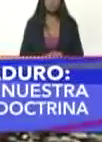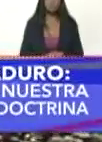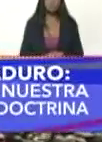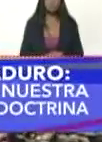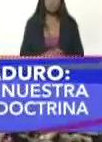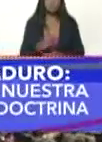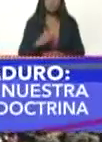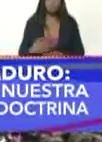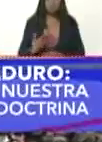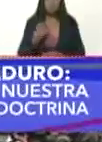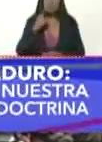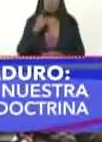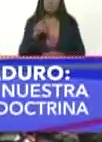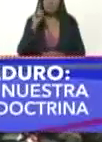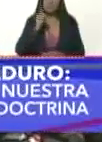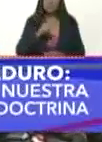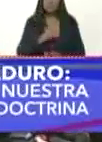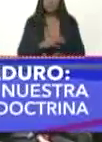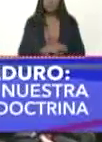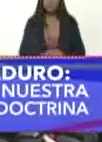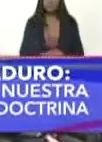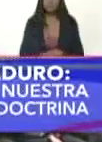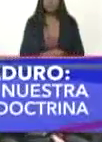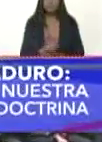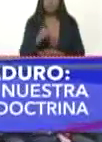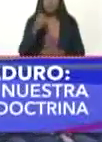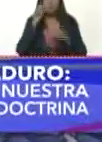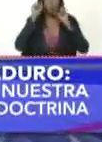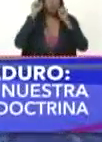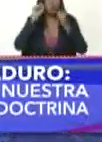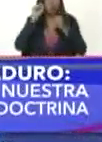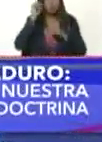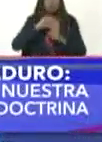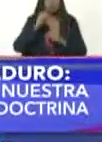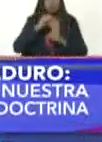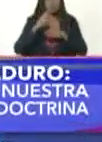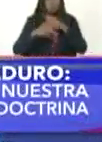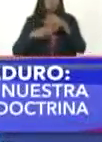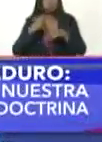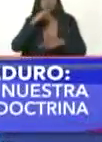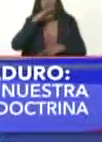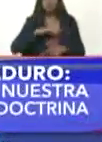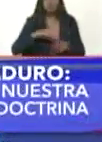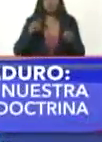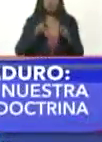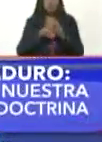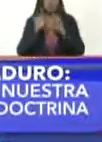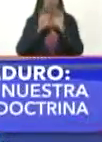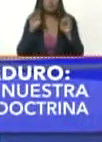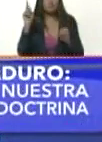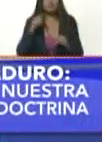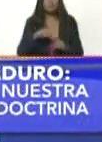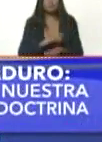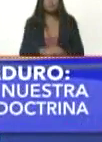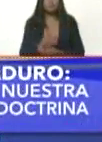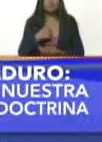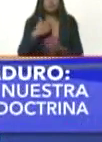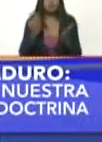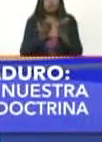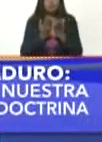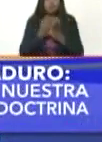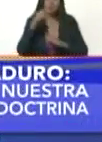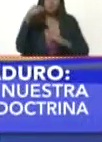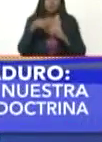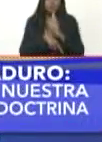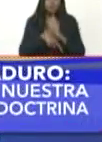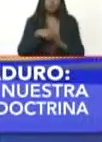Pudiéramos decir, es uno de sus logros, uno de sus productos históricos. Yo me lo he estudiado a